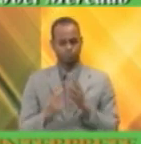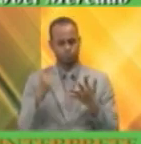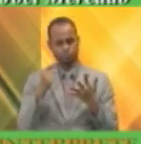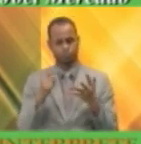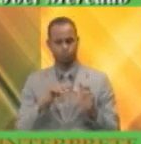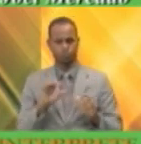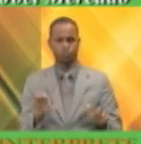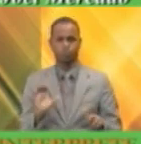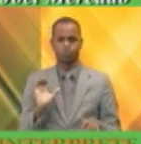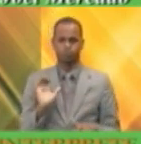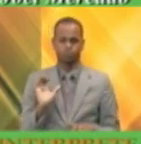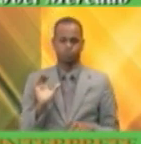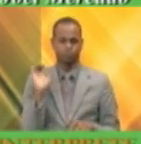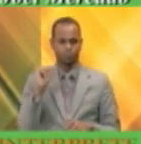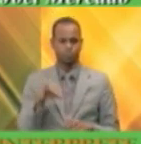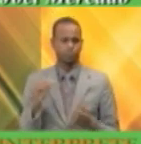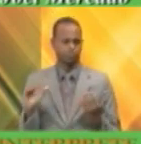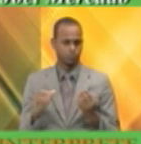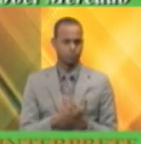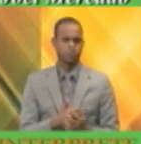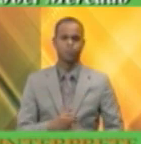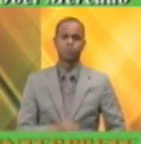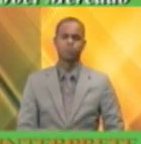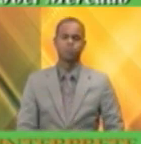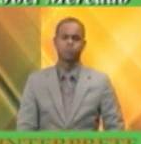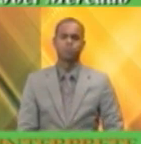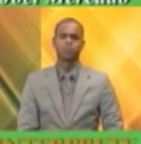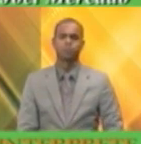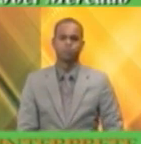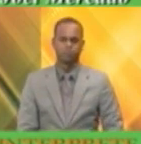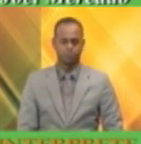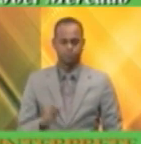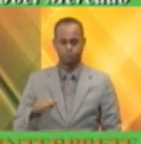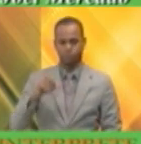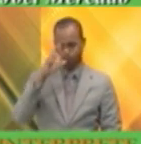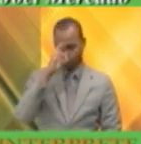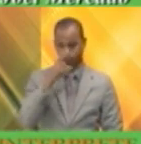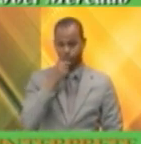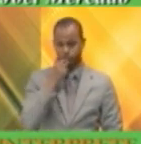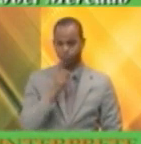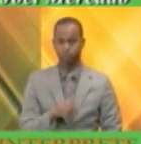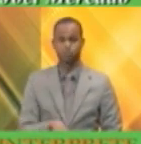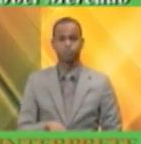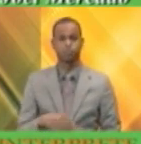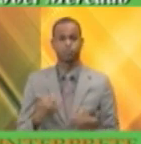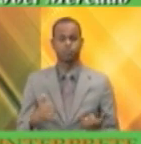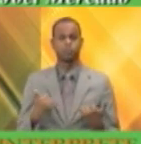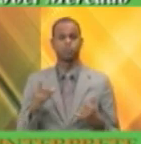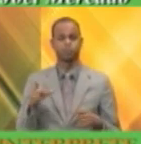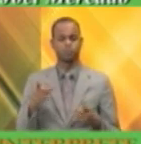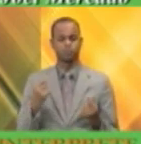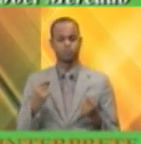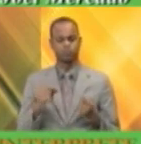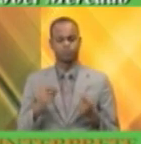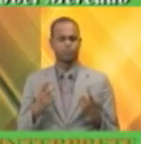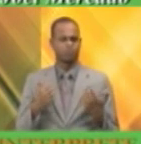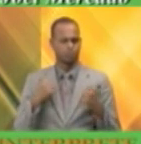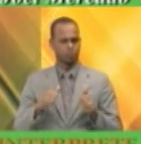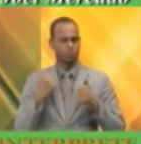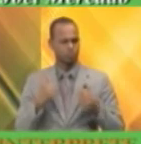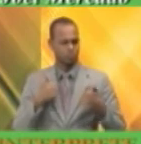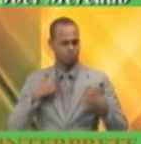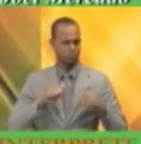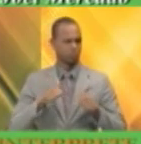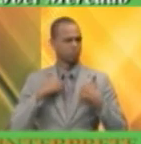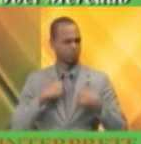es nueva, es relativamente nuevo esto en la República Dominicana. Así que ahora hay que romper corozos. Claro,